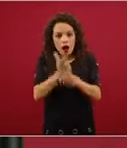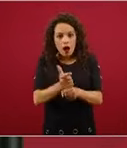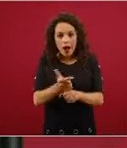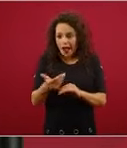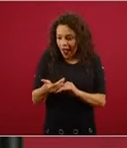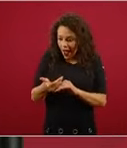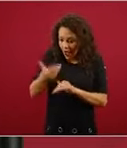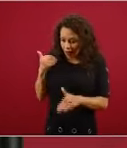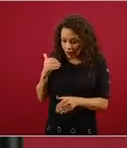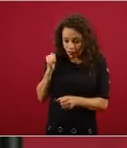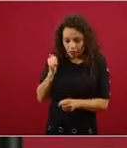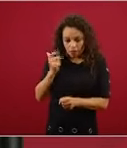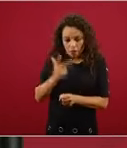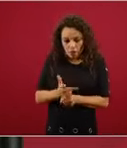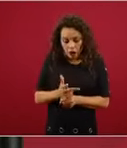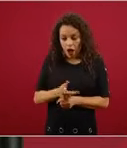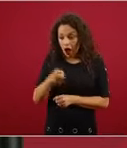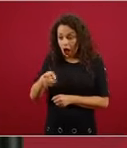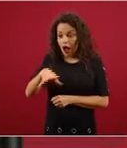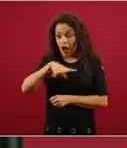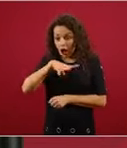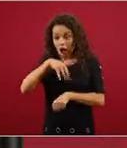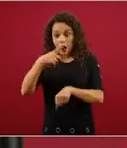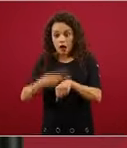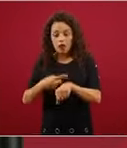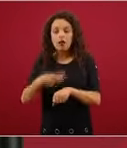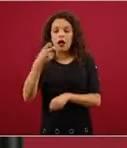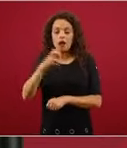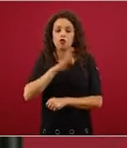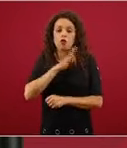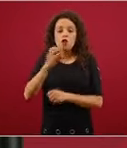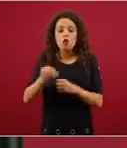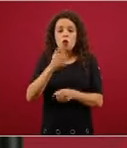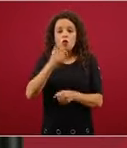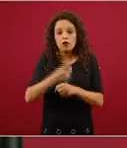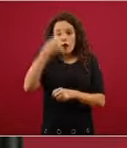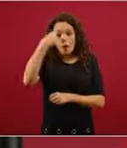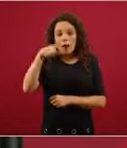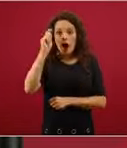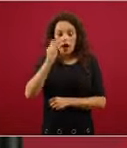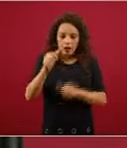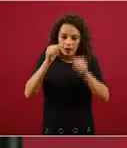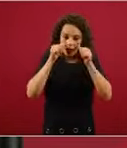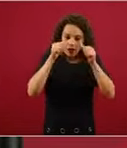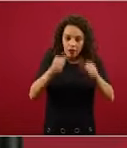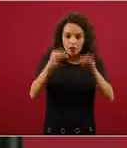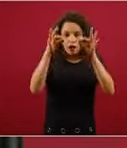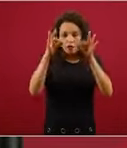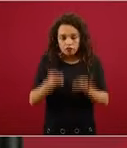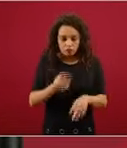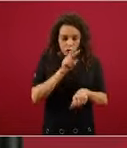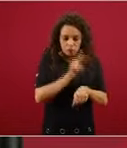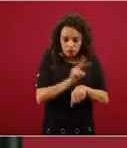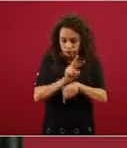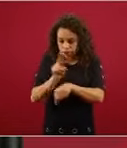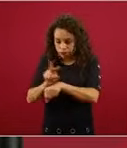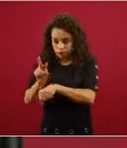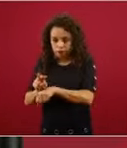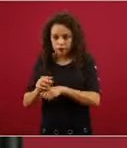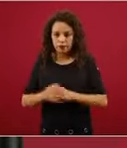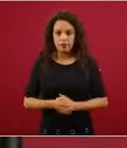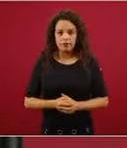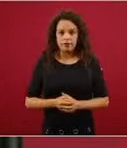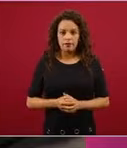de detección, un gran momento de oportunidad de vigilancia y atención con una serie de medidas que, aunque tienen un